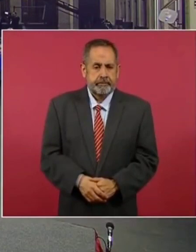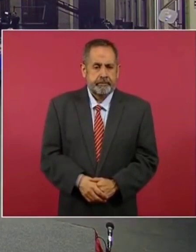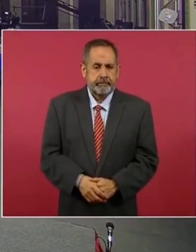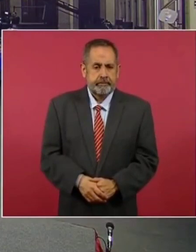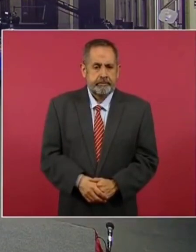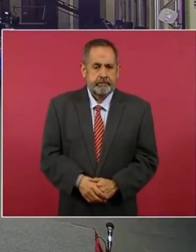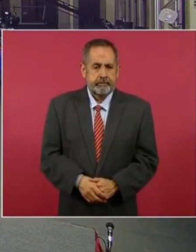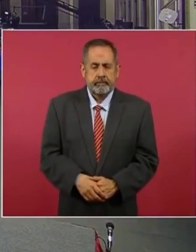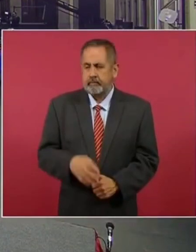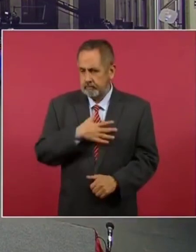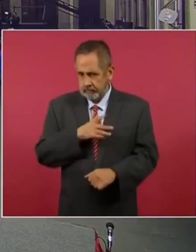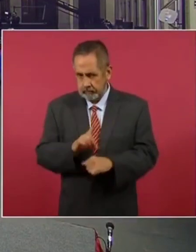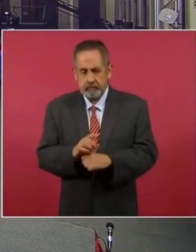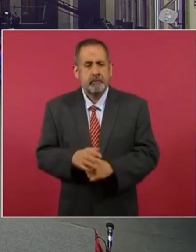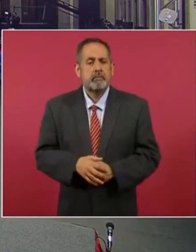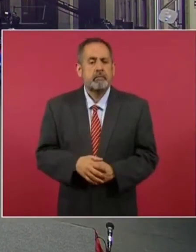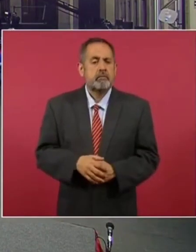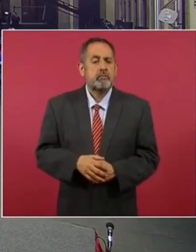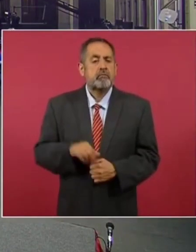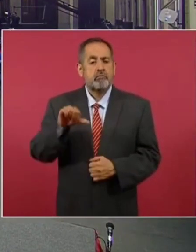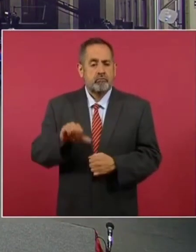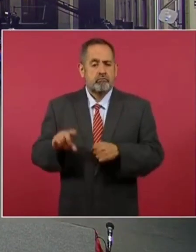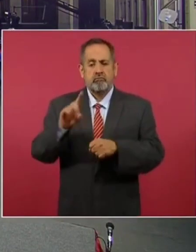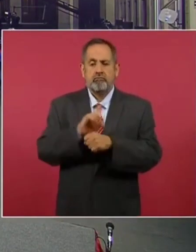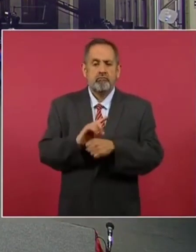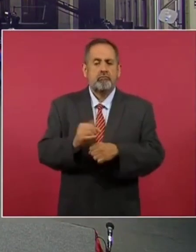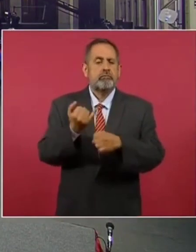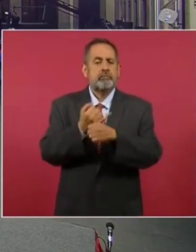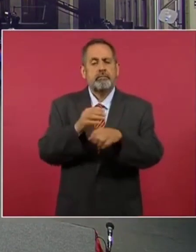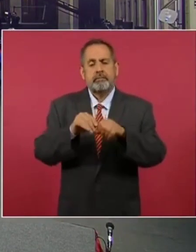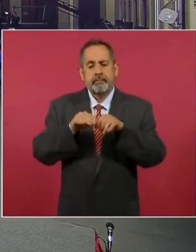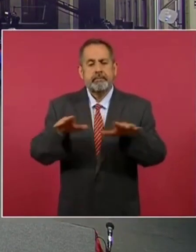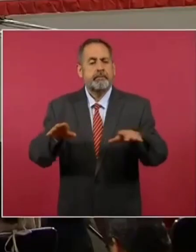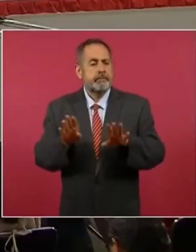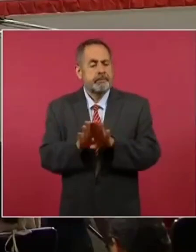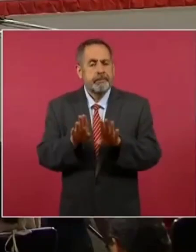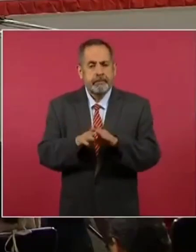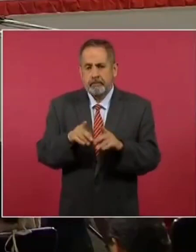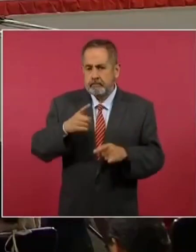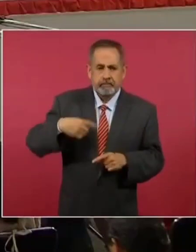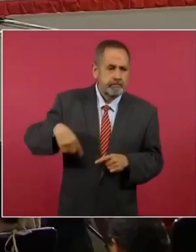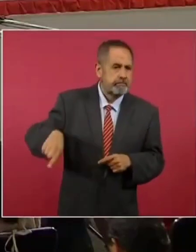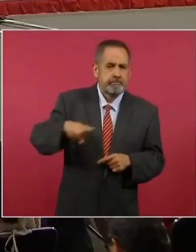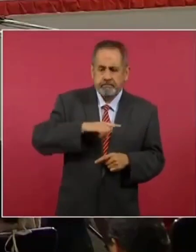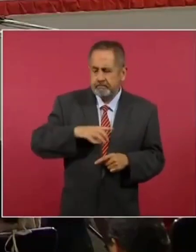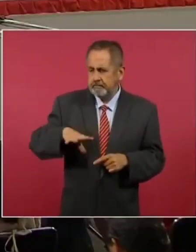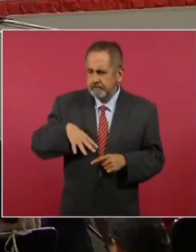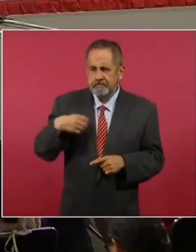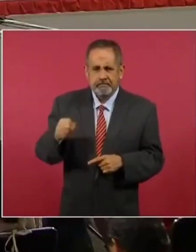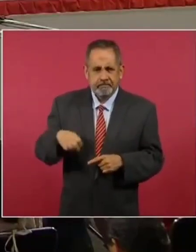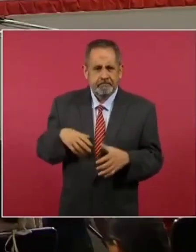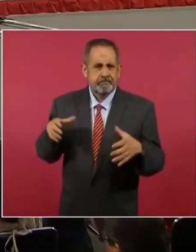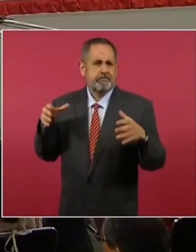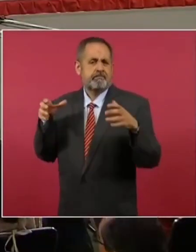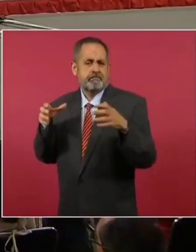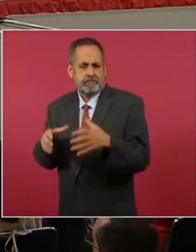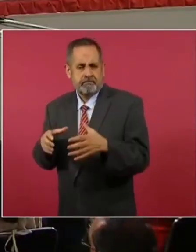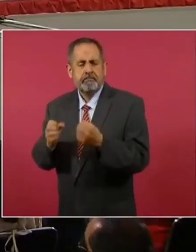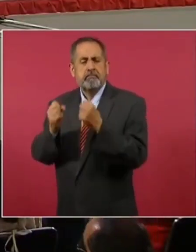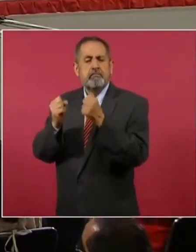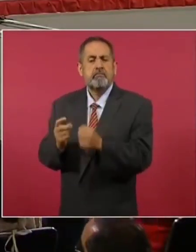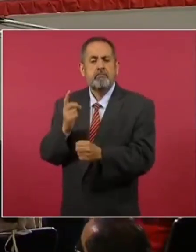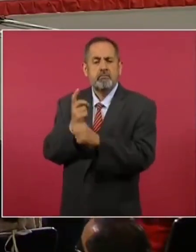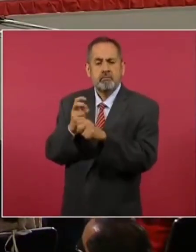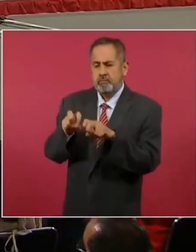el día de hoy Buenos días el día de hoy se les va a informar el esfuerzo integral de las dependencias del gabinete de